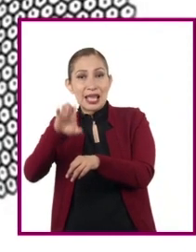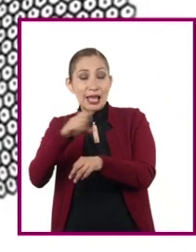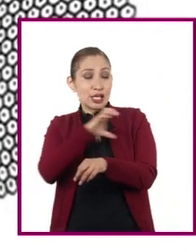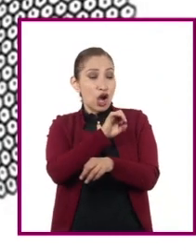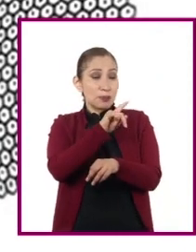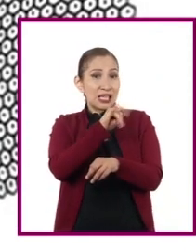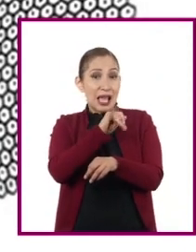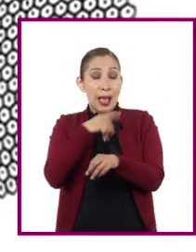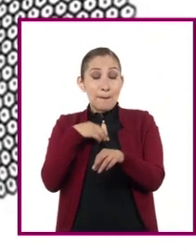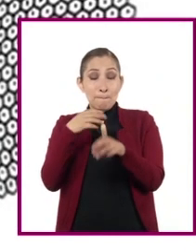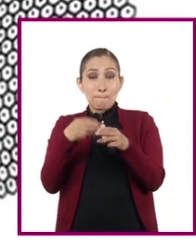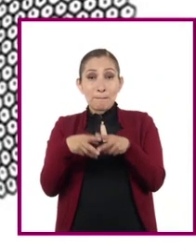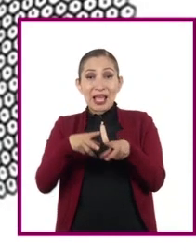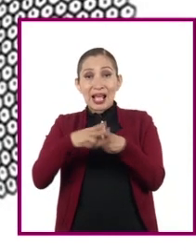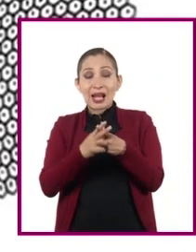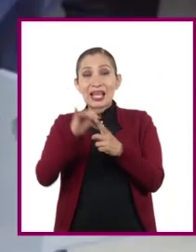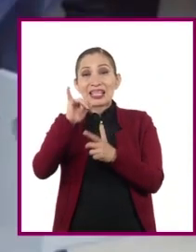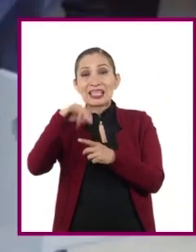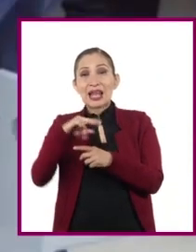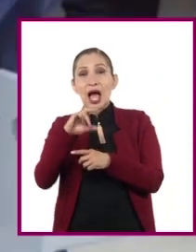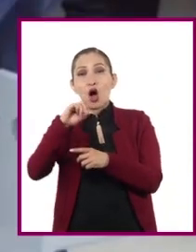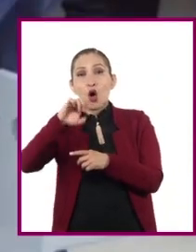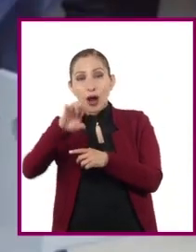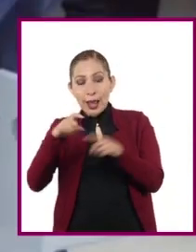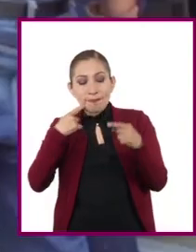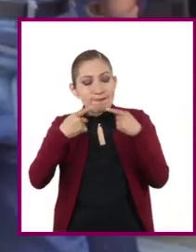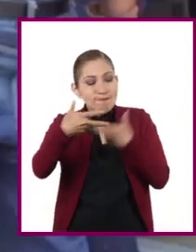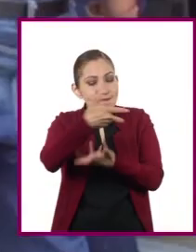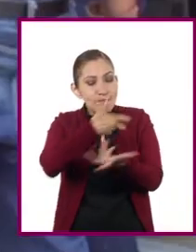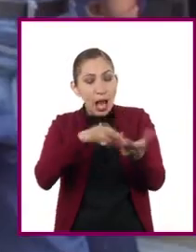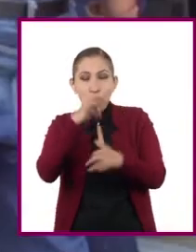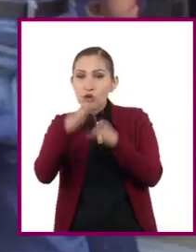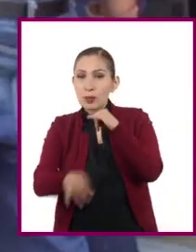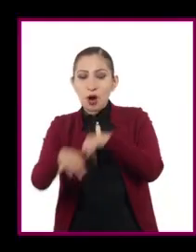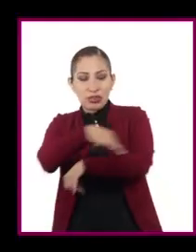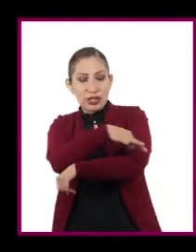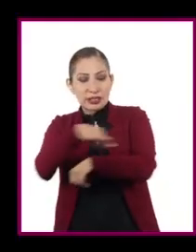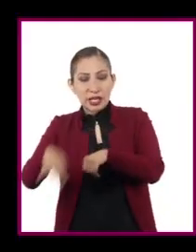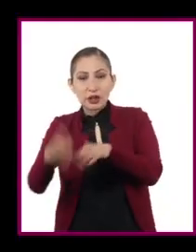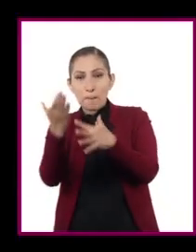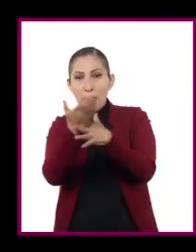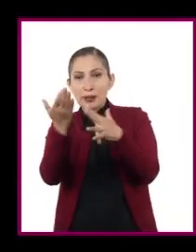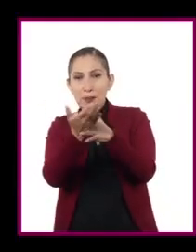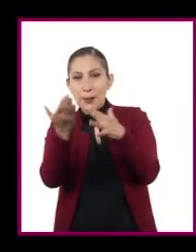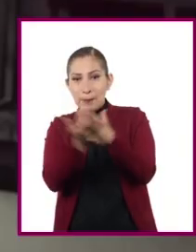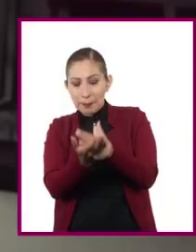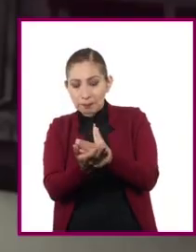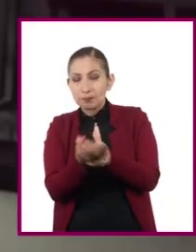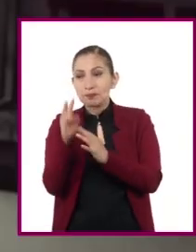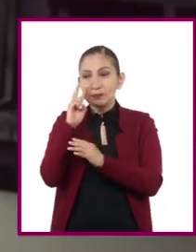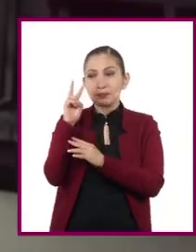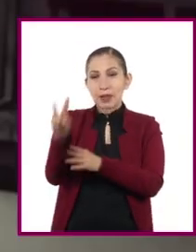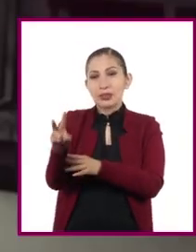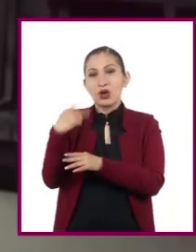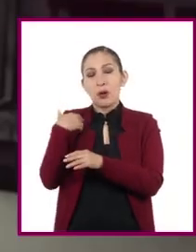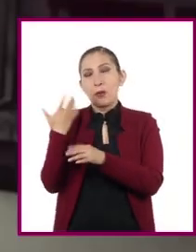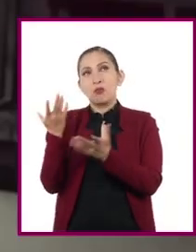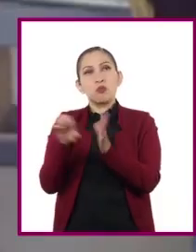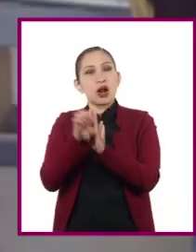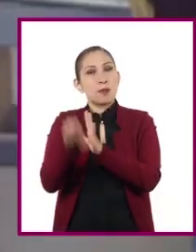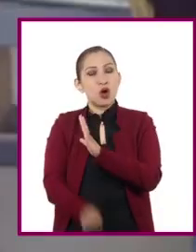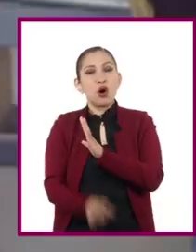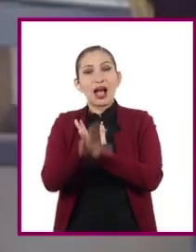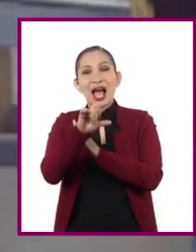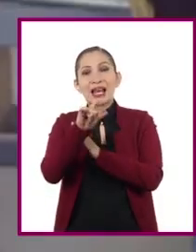los de Óptica y Mecánica del INAOE, se llegó al diseño final de los componentes, tomando en cuenta factores